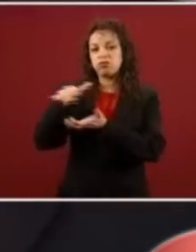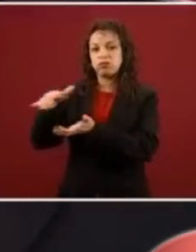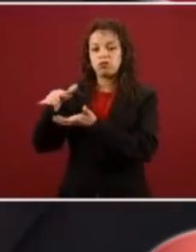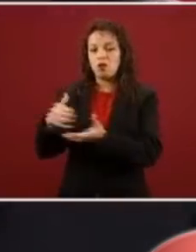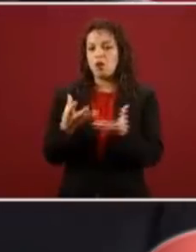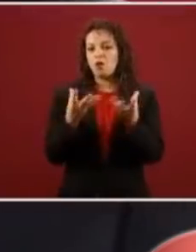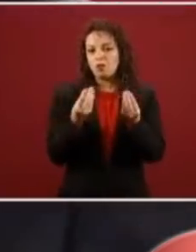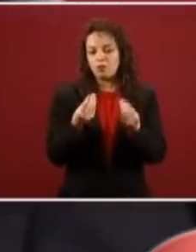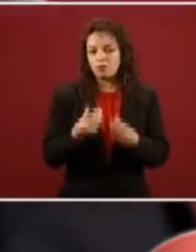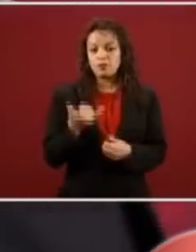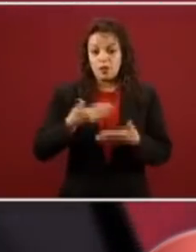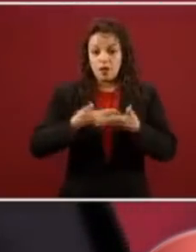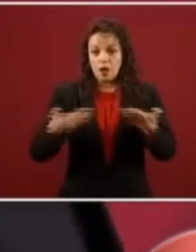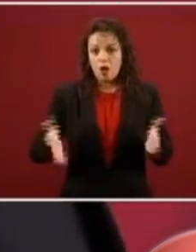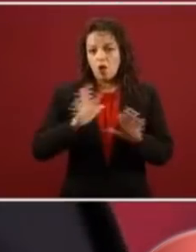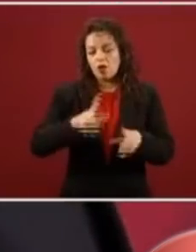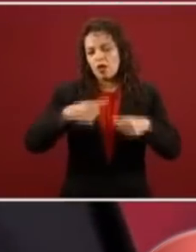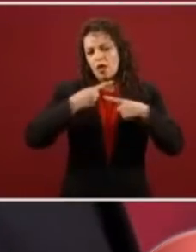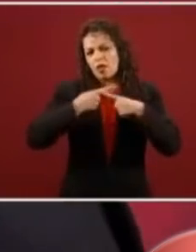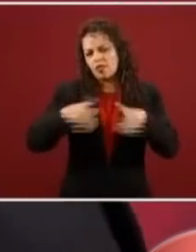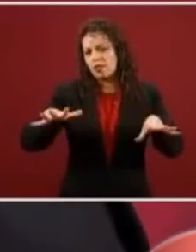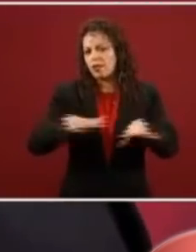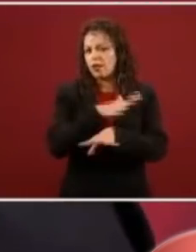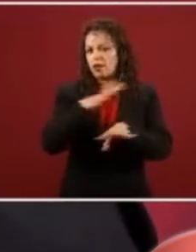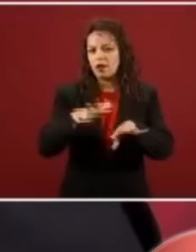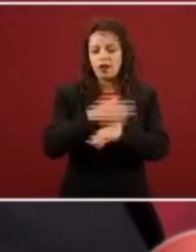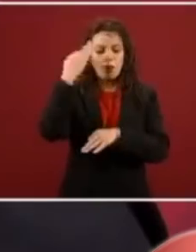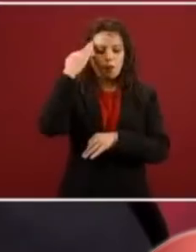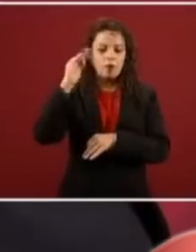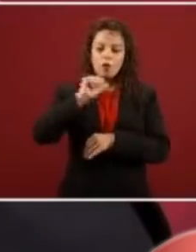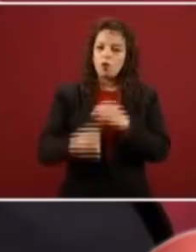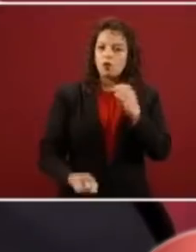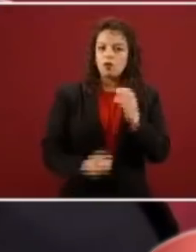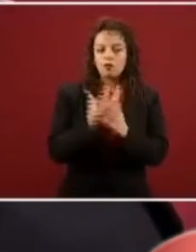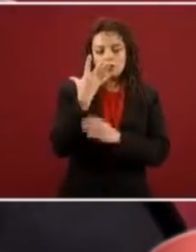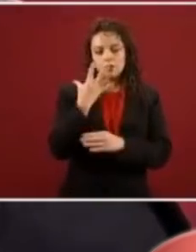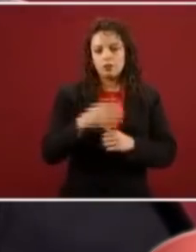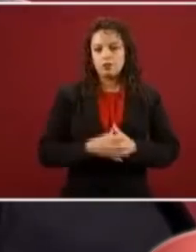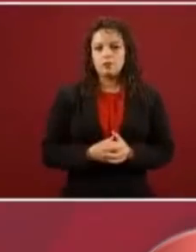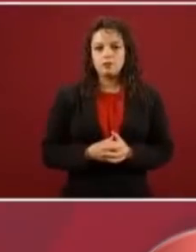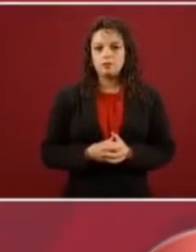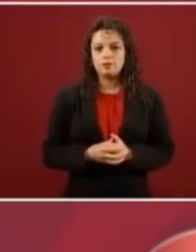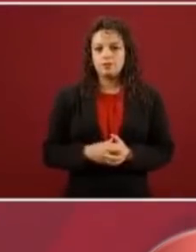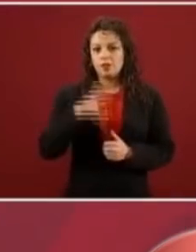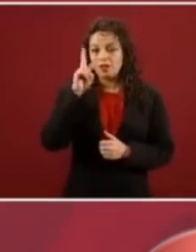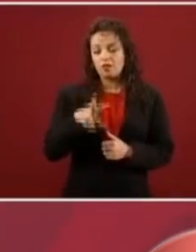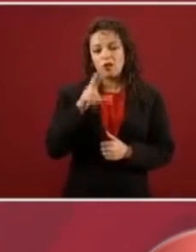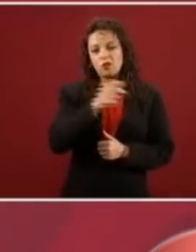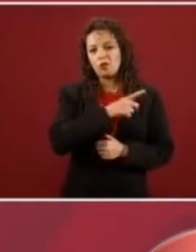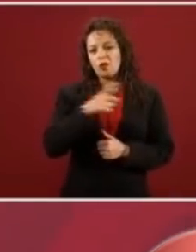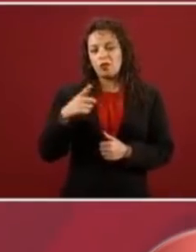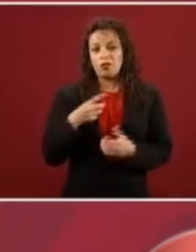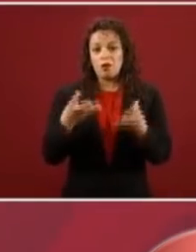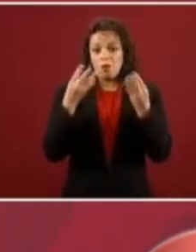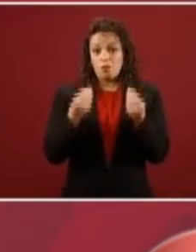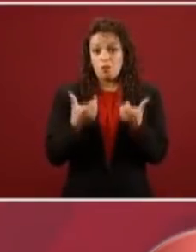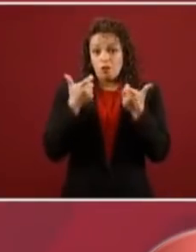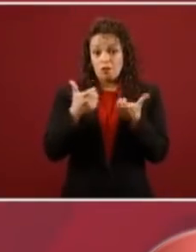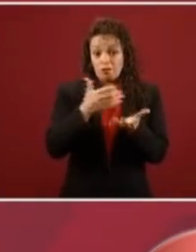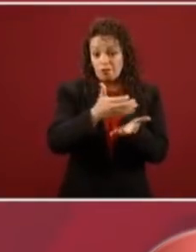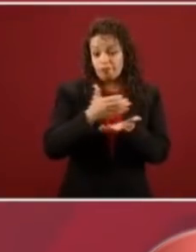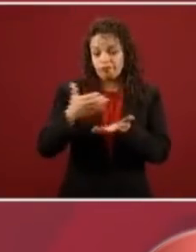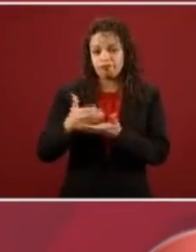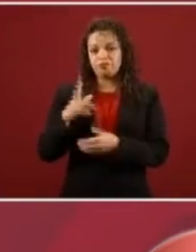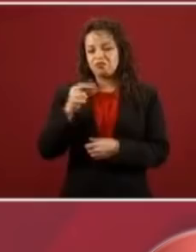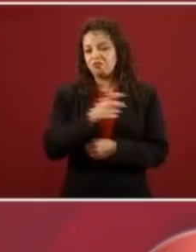son otros tiempos. Nunca debieron manejar tanto dinero, ni los